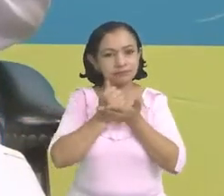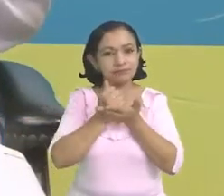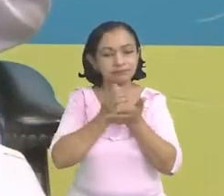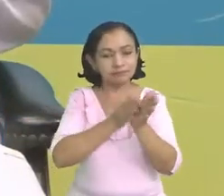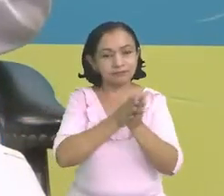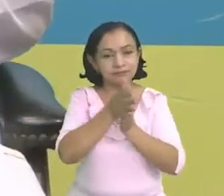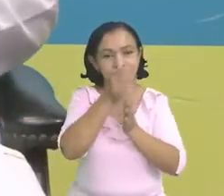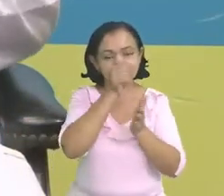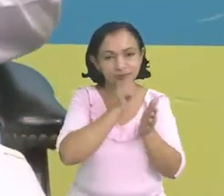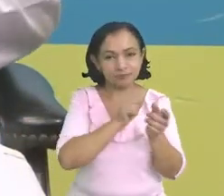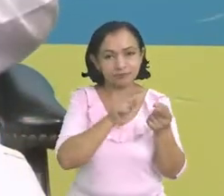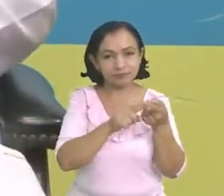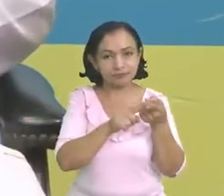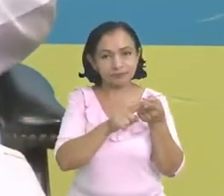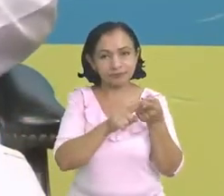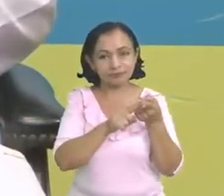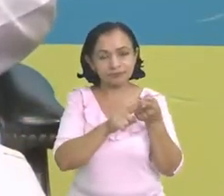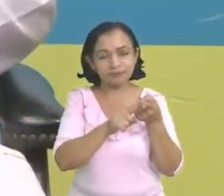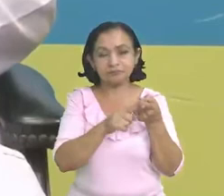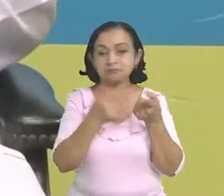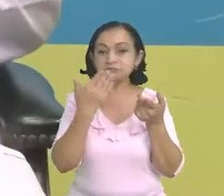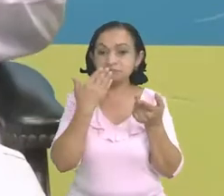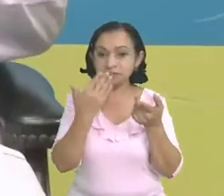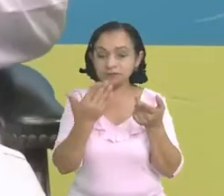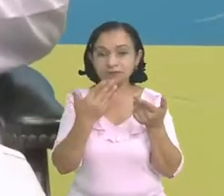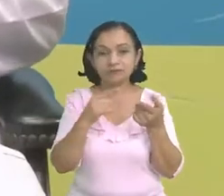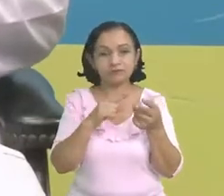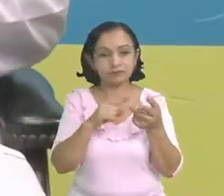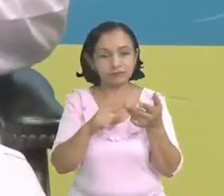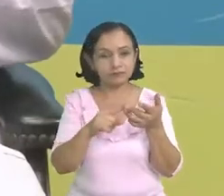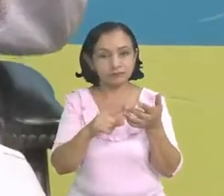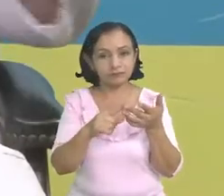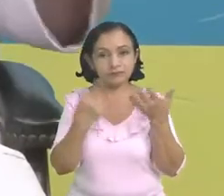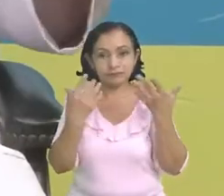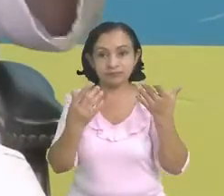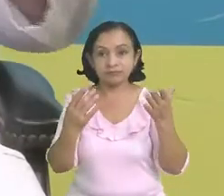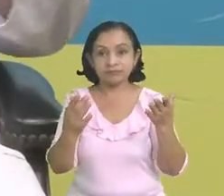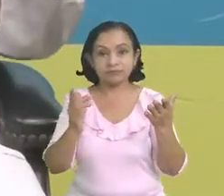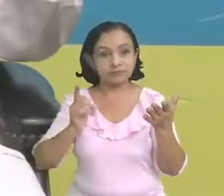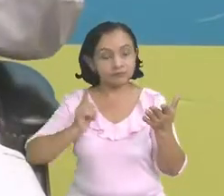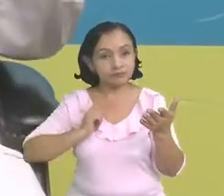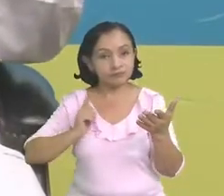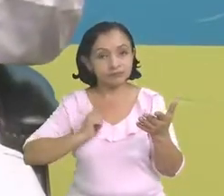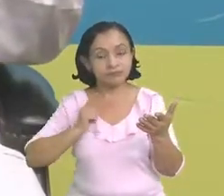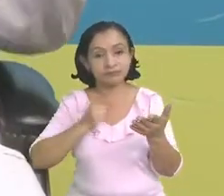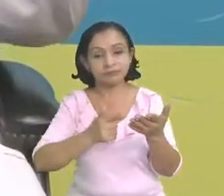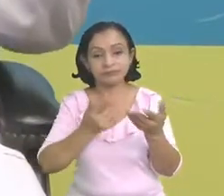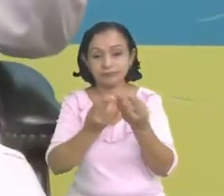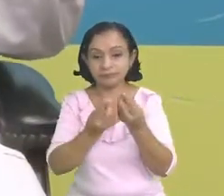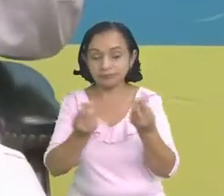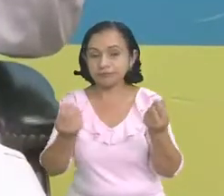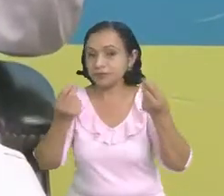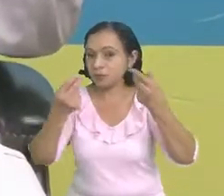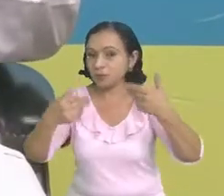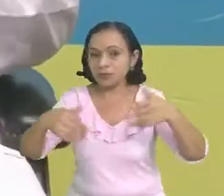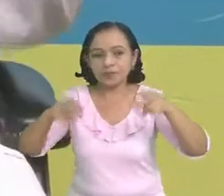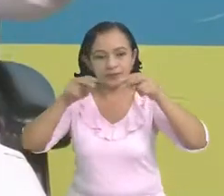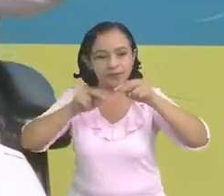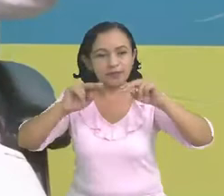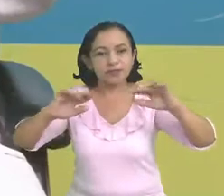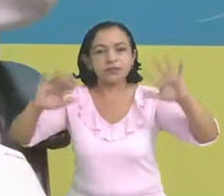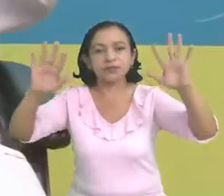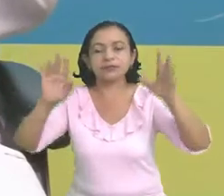al paciente a consumir un producto sano, un producto que viene de la tierra, natural,